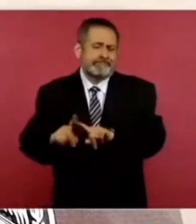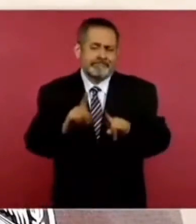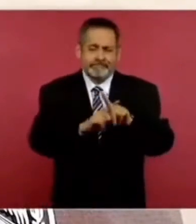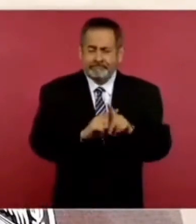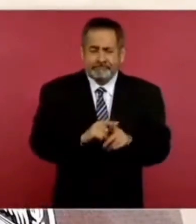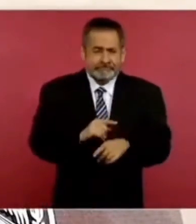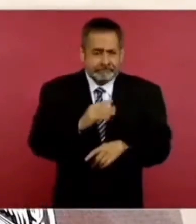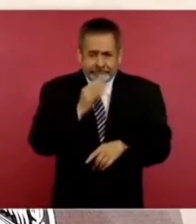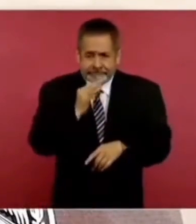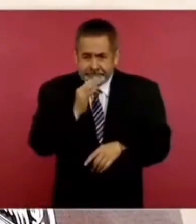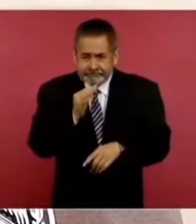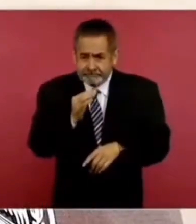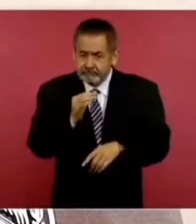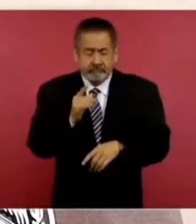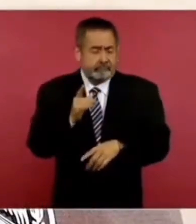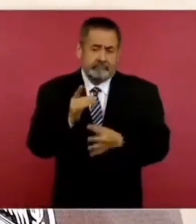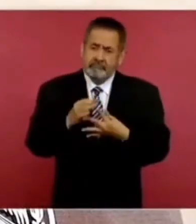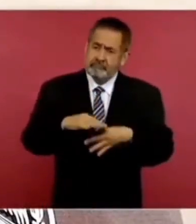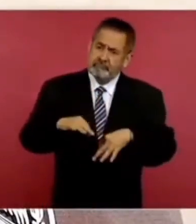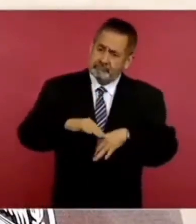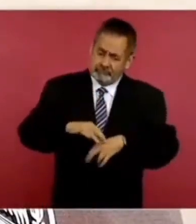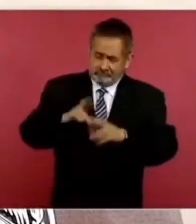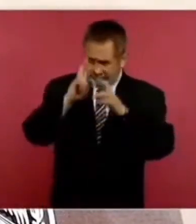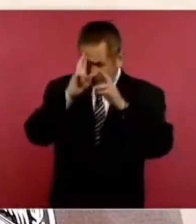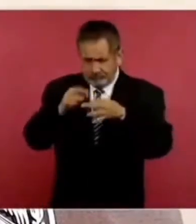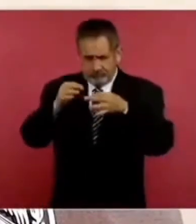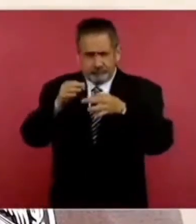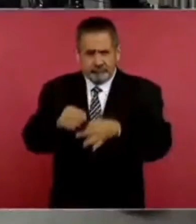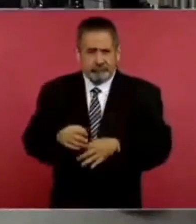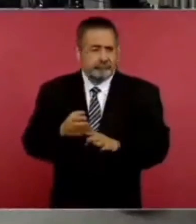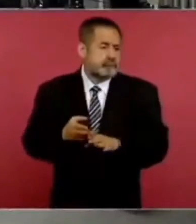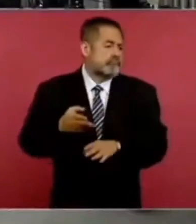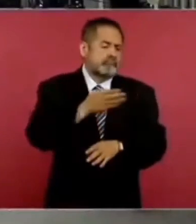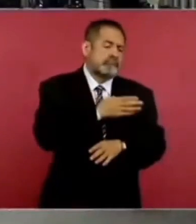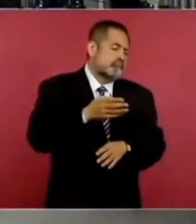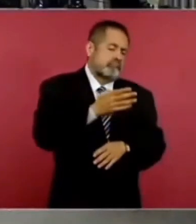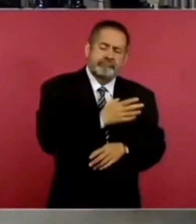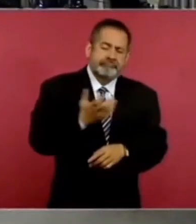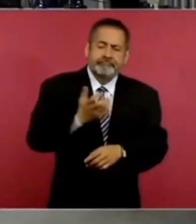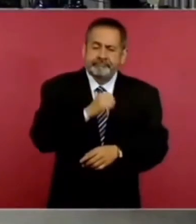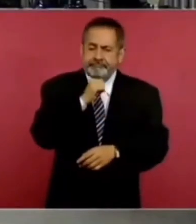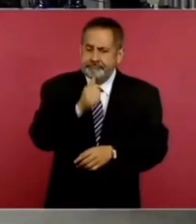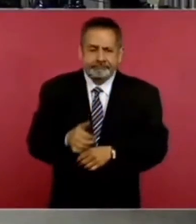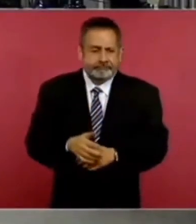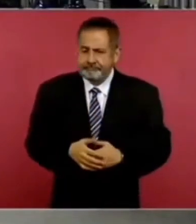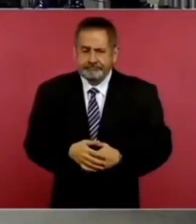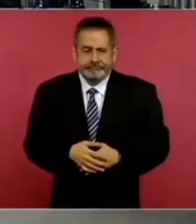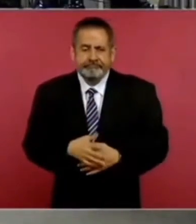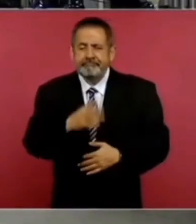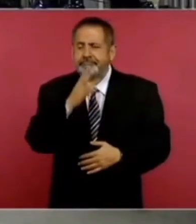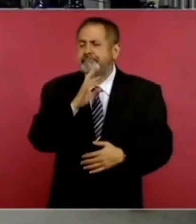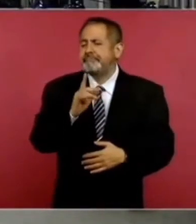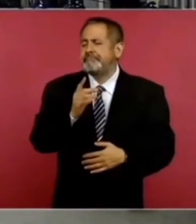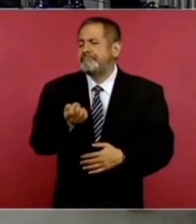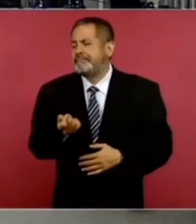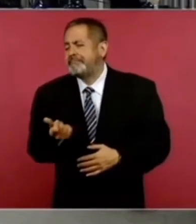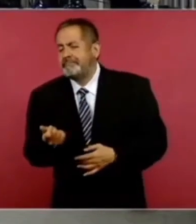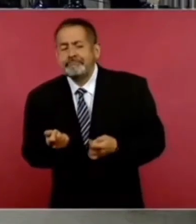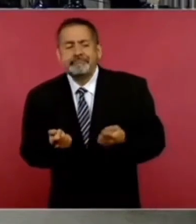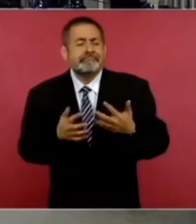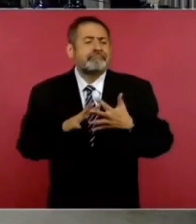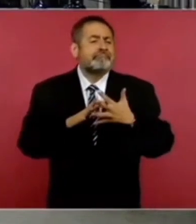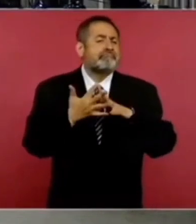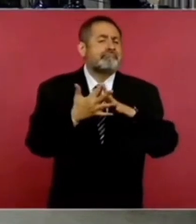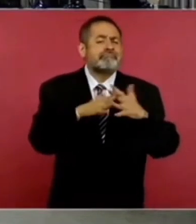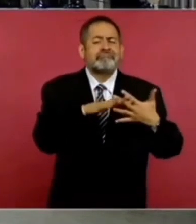muy elementales, pero que le dan dignidad a la atención. Esto no se hacía, hay que decirlo, o se hacía de manera muy desordenada y cada